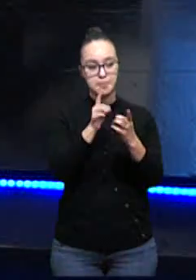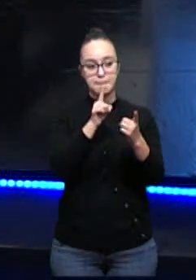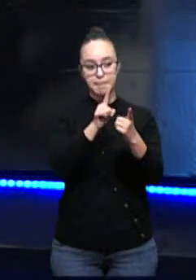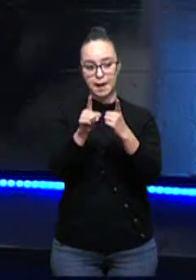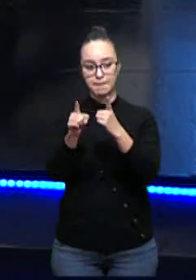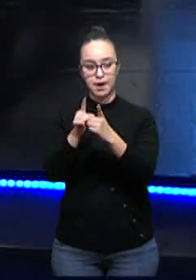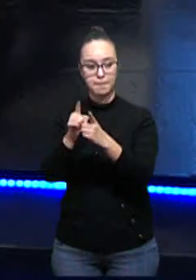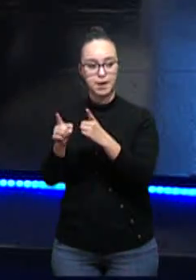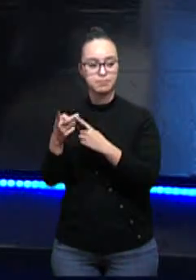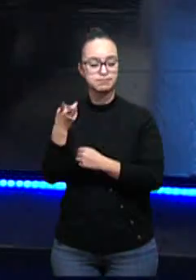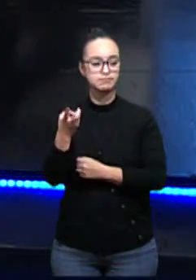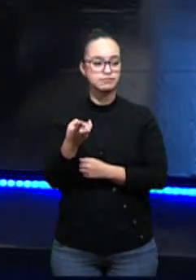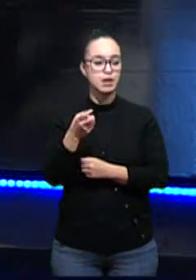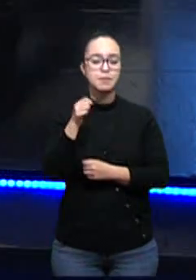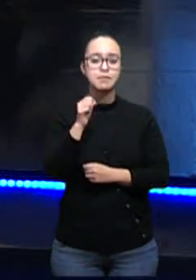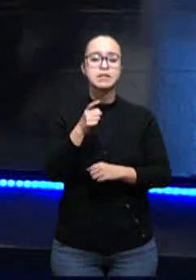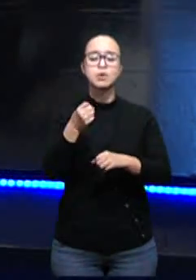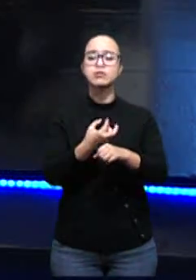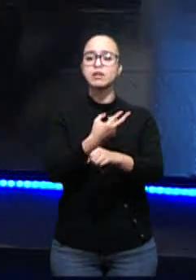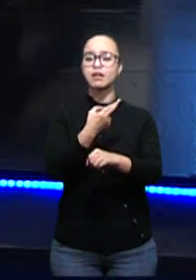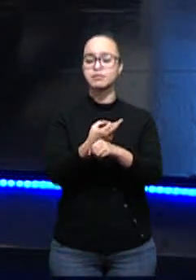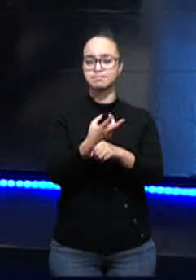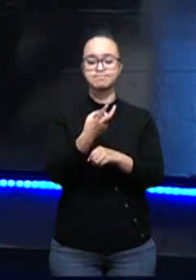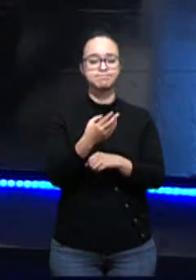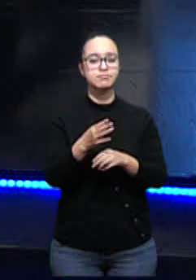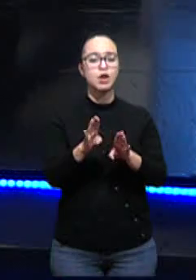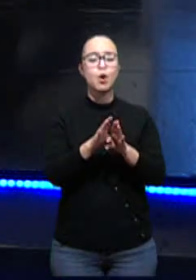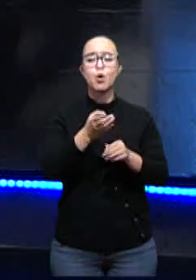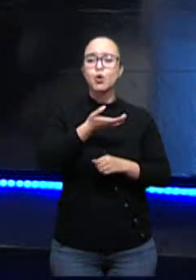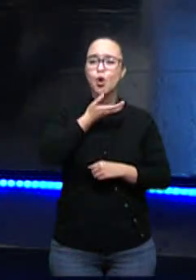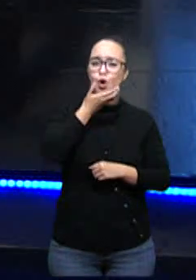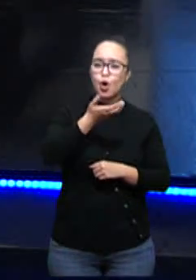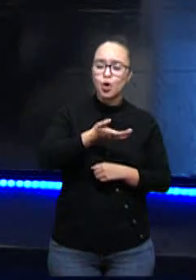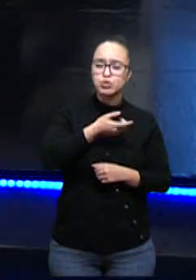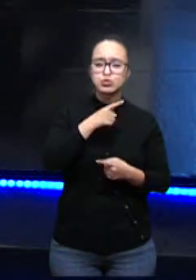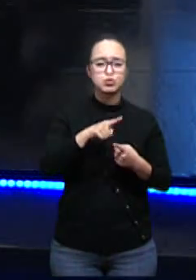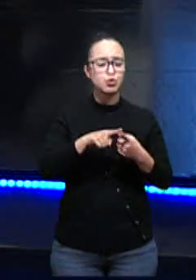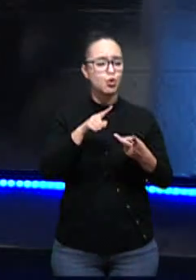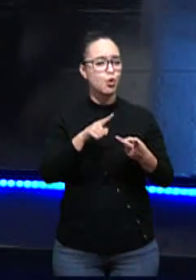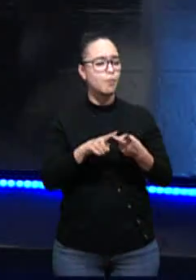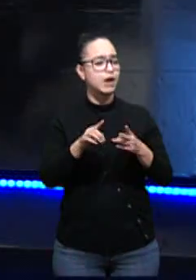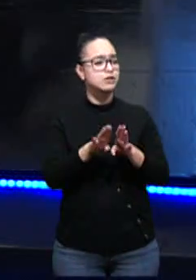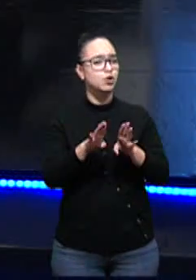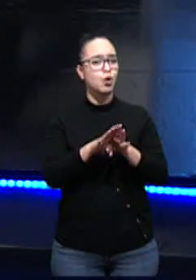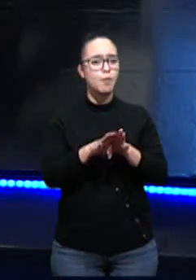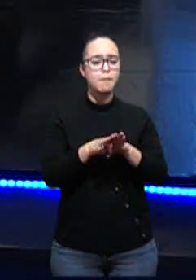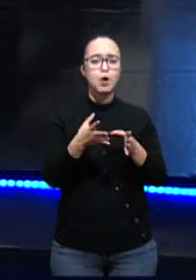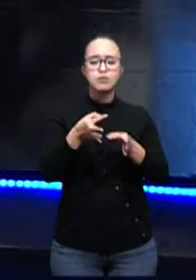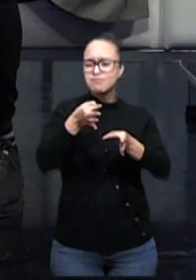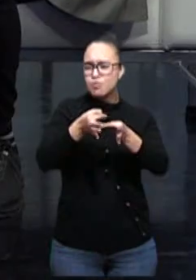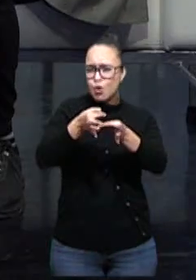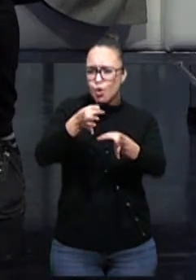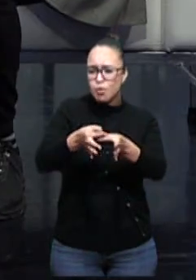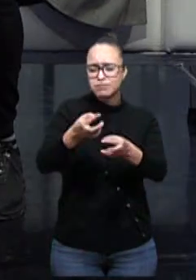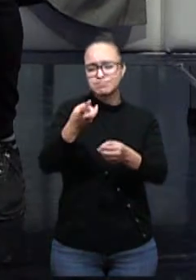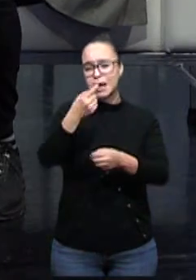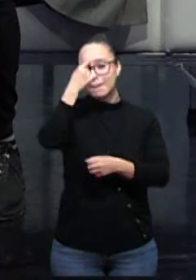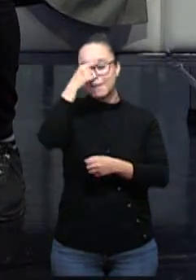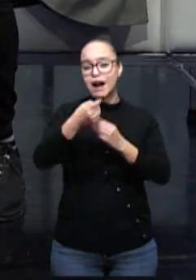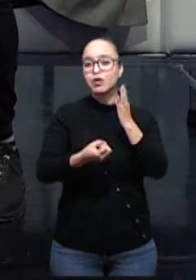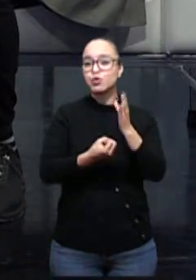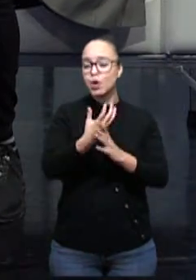tema lo dice bien, señor secretario, hábitos, formación, disciplina para las nuevas generaciones, ¿no? La educación básica